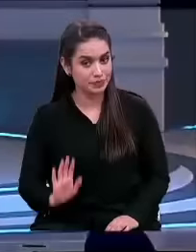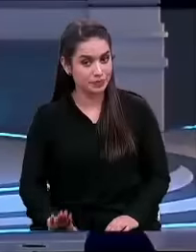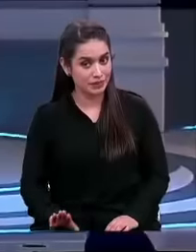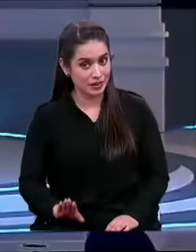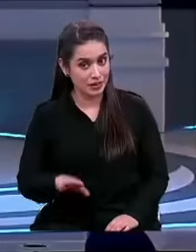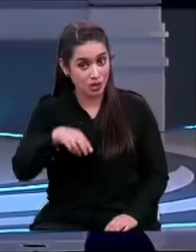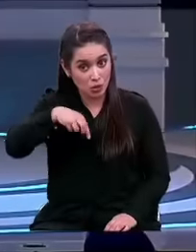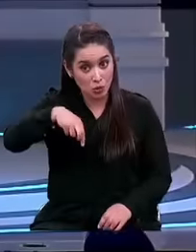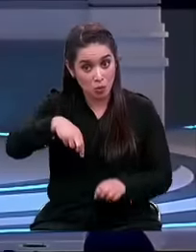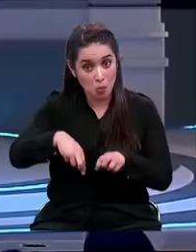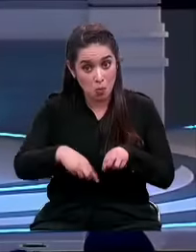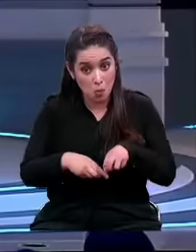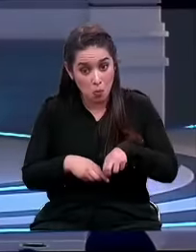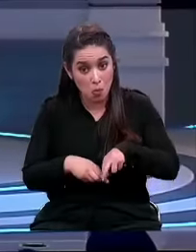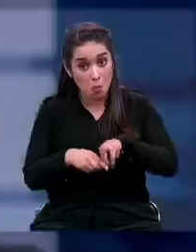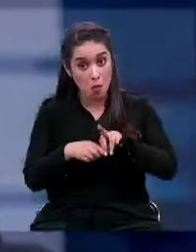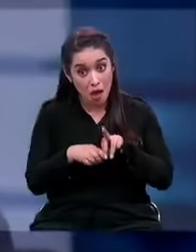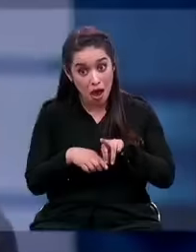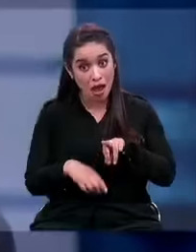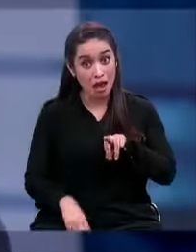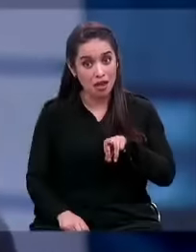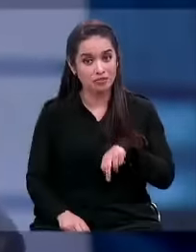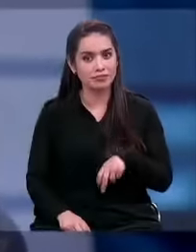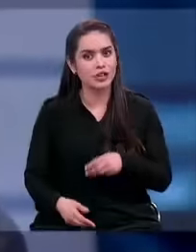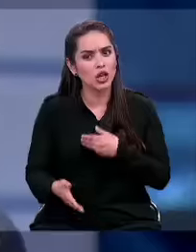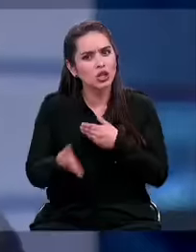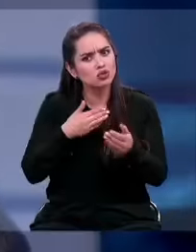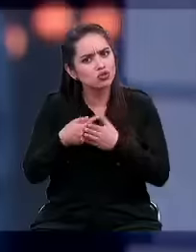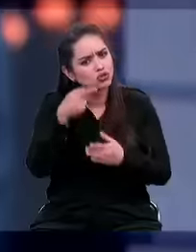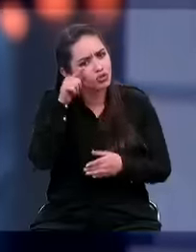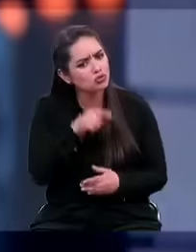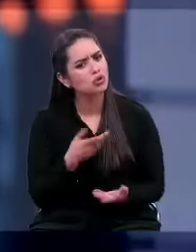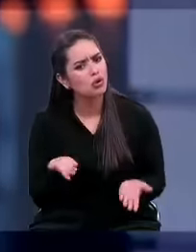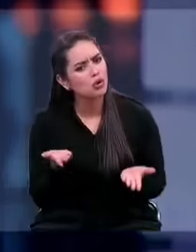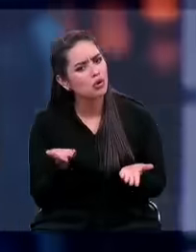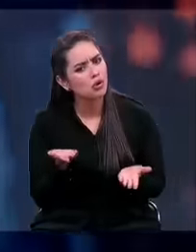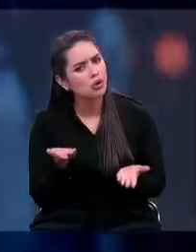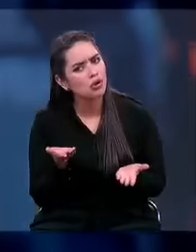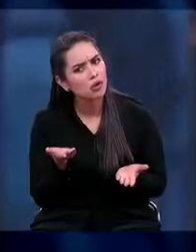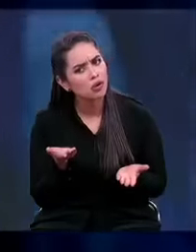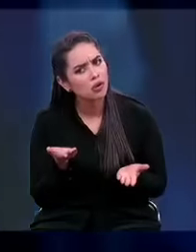levantó la pierna. ¿Dónde está